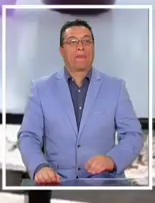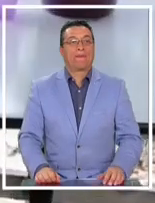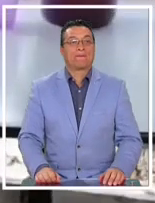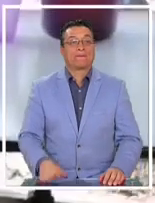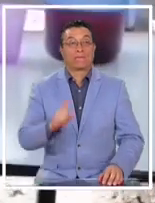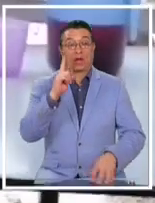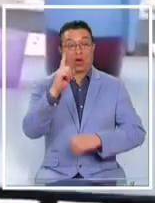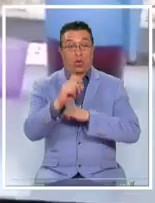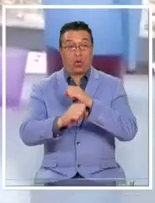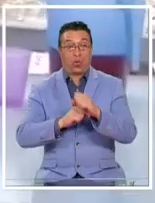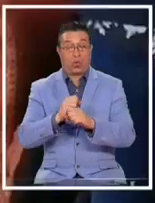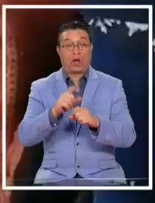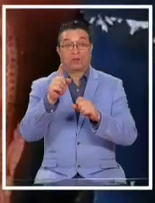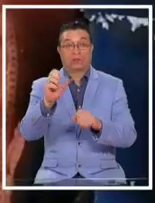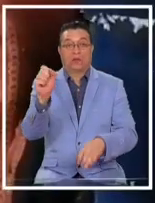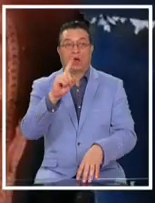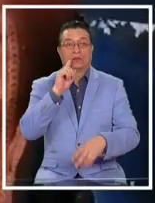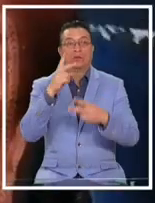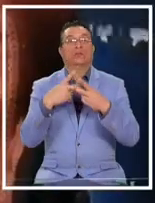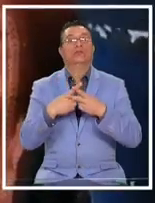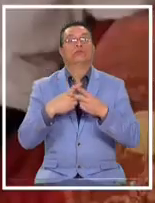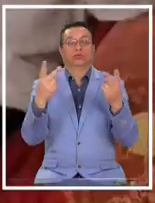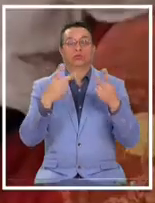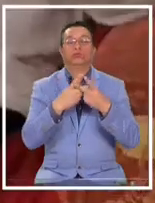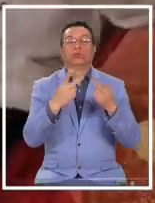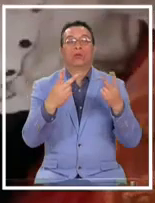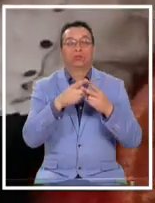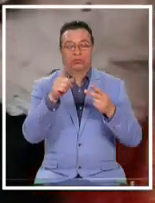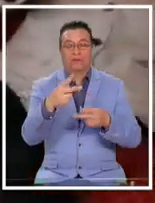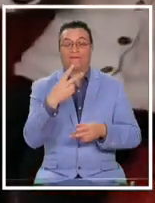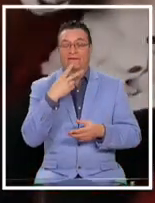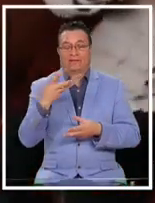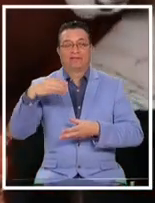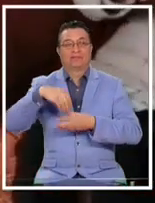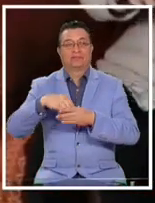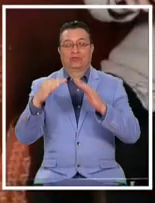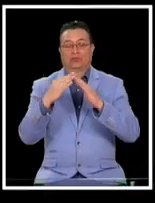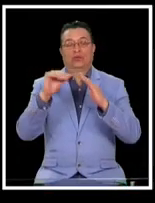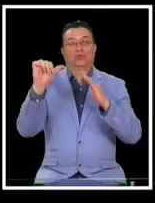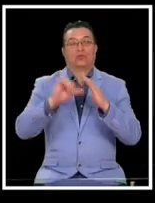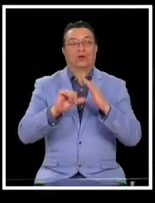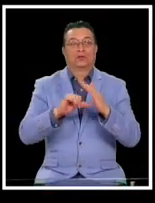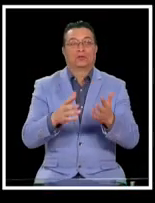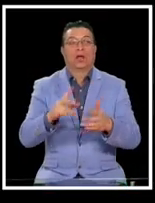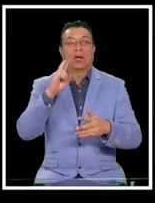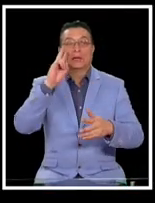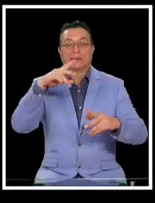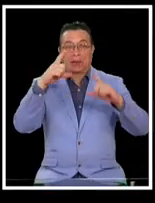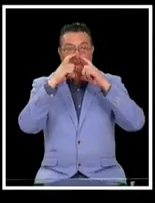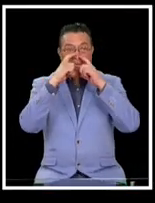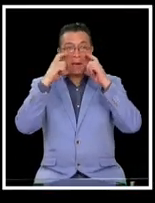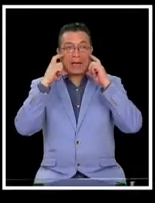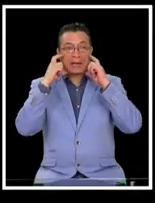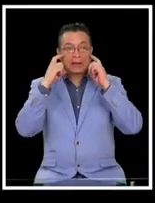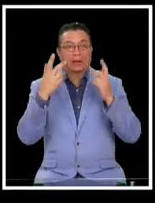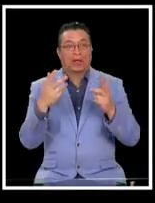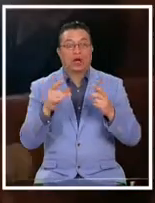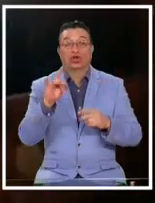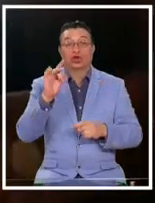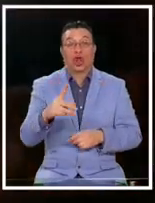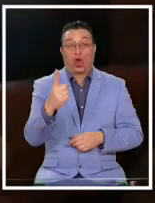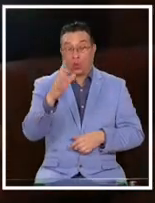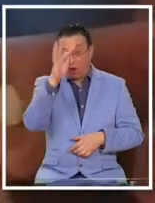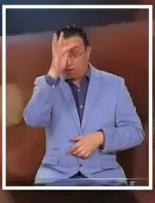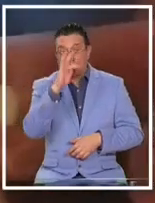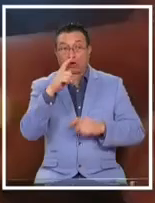Hace un año, así el hogar publicaba cómo los residentes del hogar pasaban las cuarentenas. Sin mascarillas, solo una